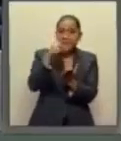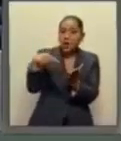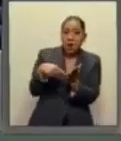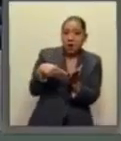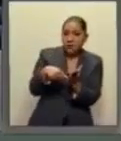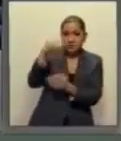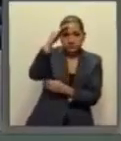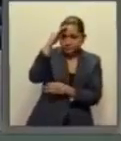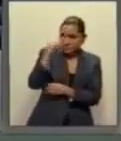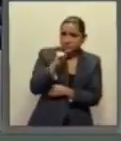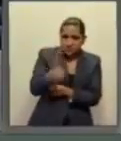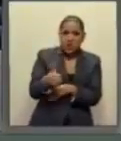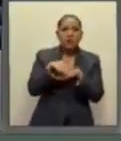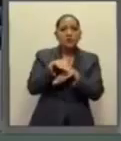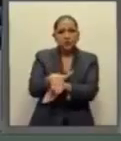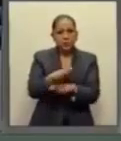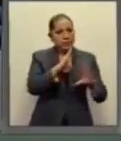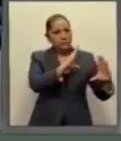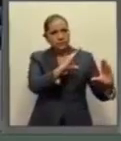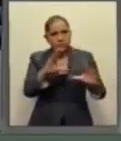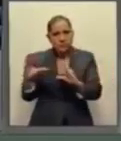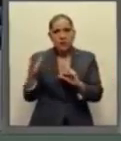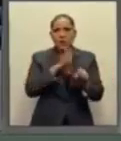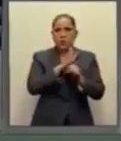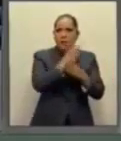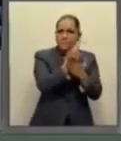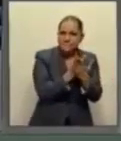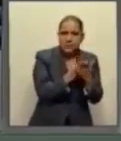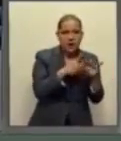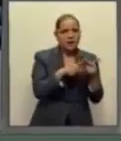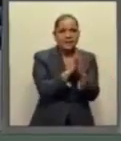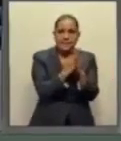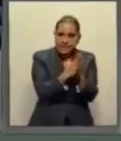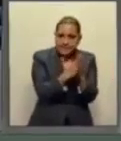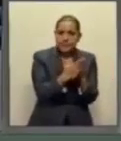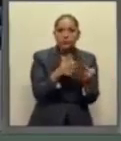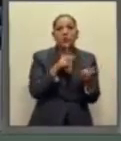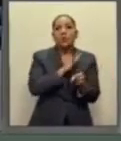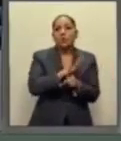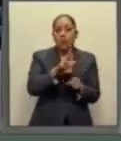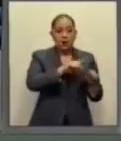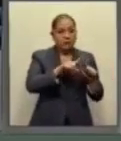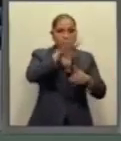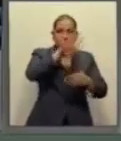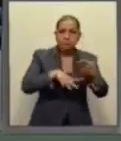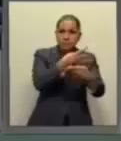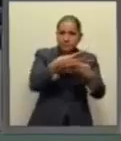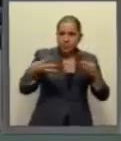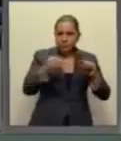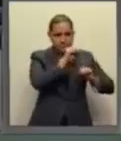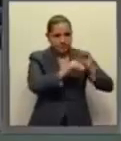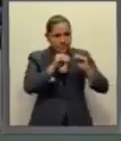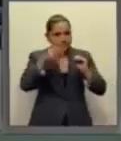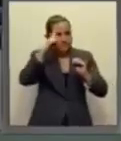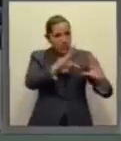no contempla nada sobre planes de estudios, libros de texto, programas educativos, ni mucho menos contenidos pedagógicos.